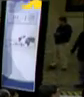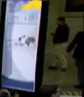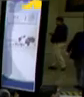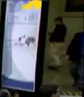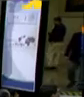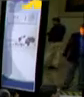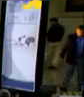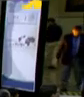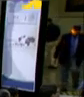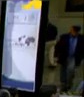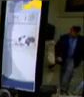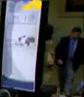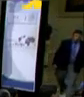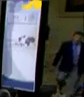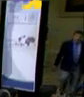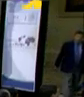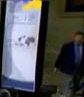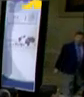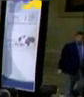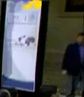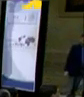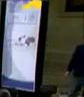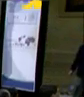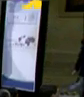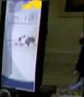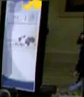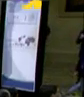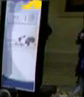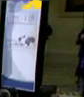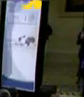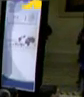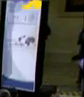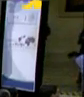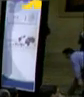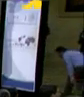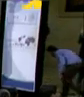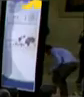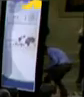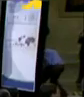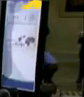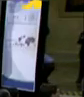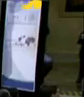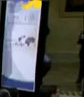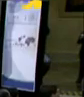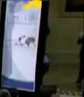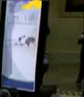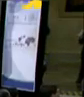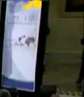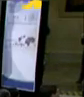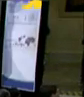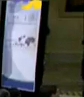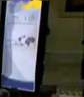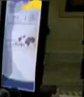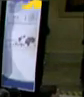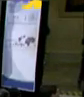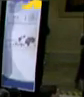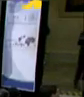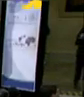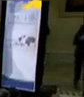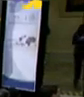physically. I still have some cold and cough, and unfortunately I couldn't travel. Y pues no